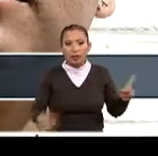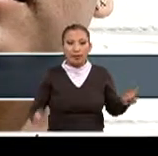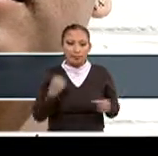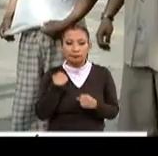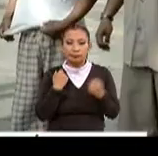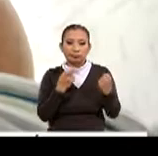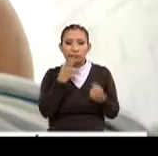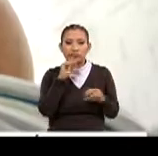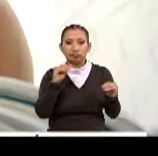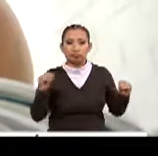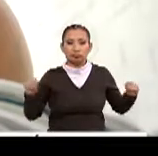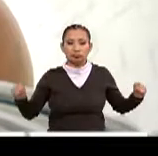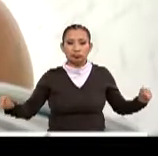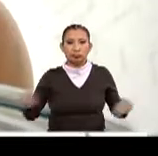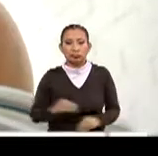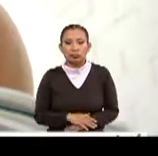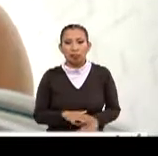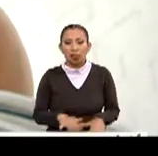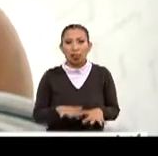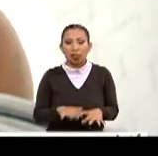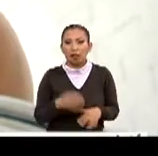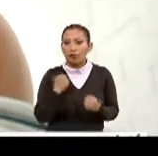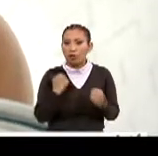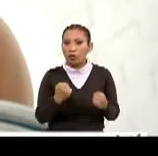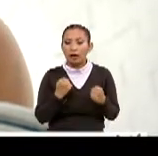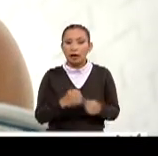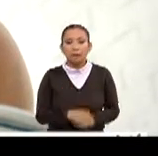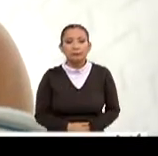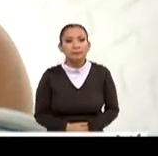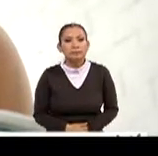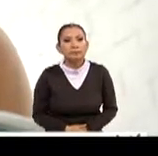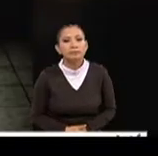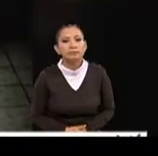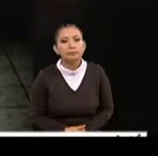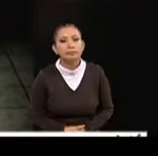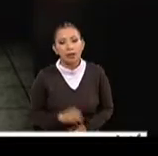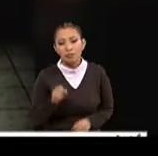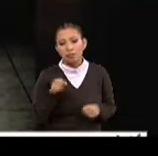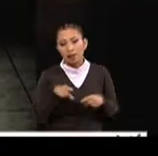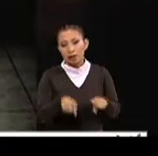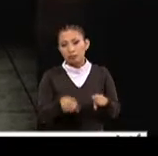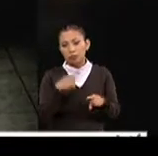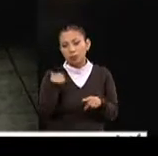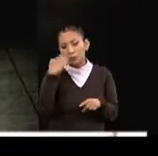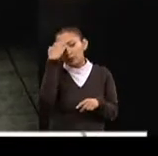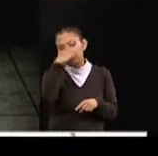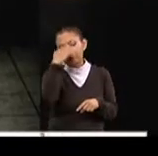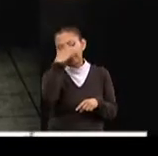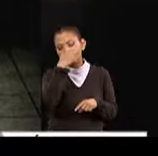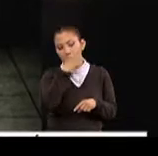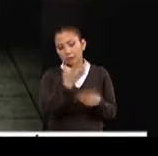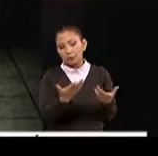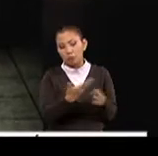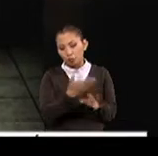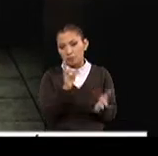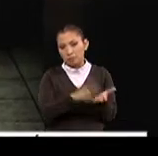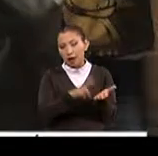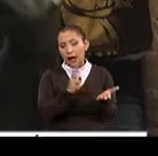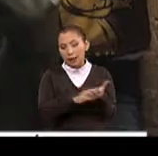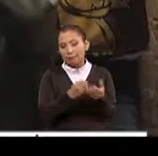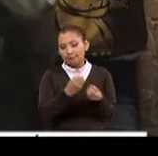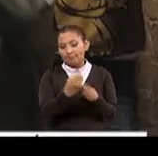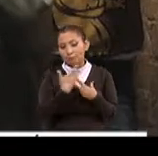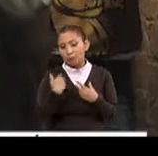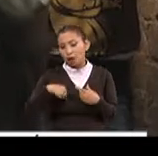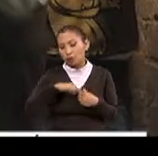y nadie hablaba más. Pero al mismo tiempo fue una experiencia muy enriquecedora